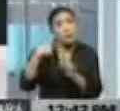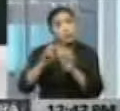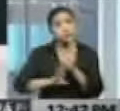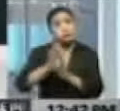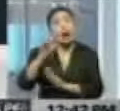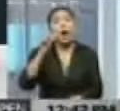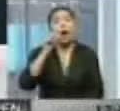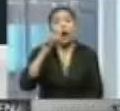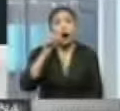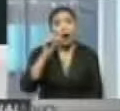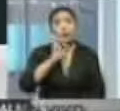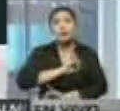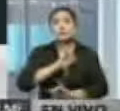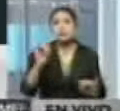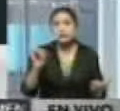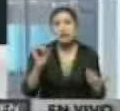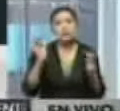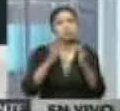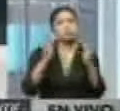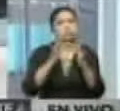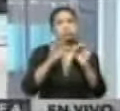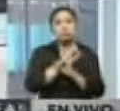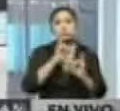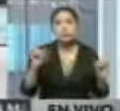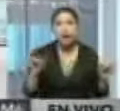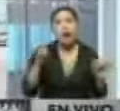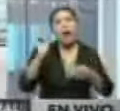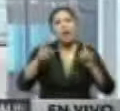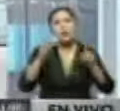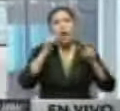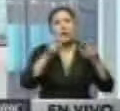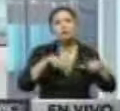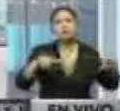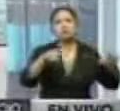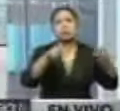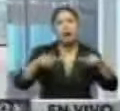El agua ya se comunican algunas de las lagunas y estamos viendo resultados.